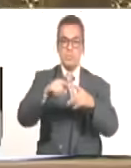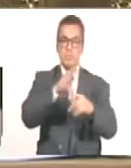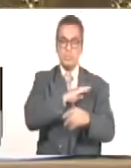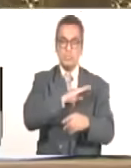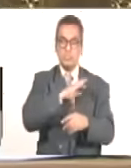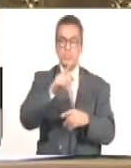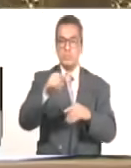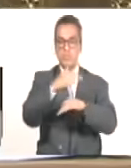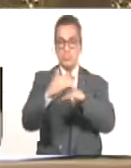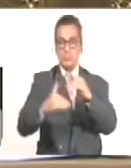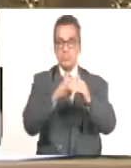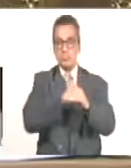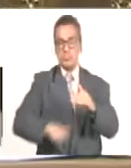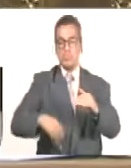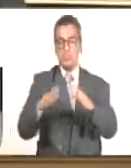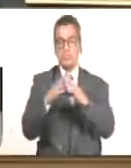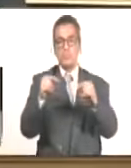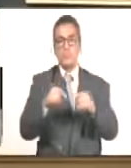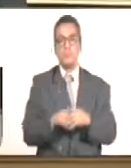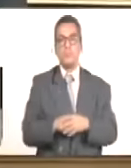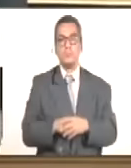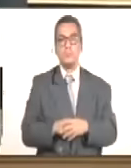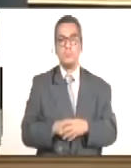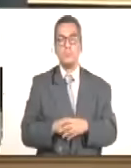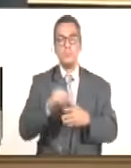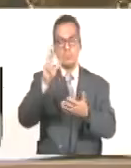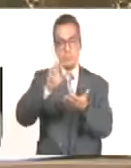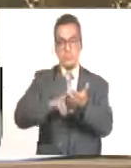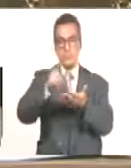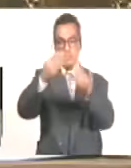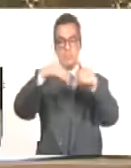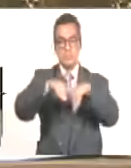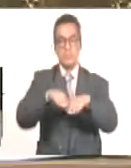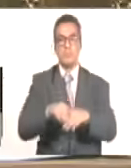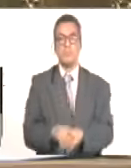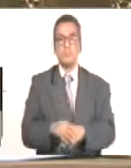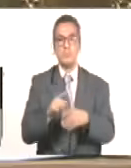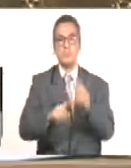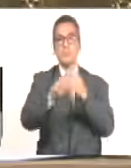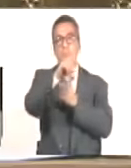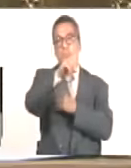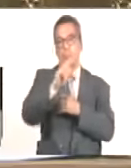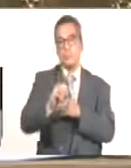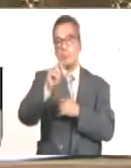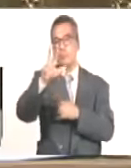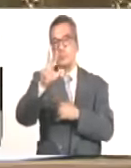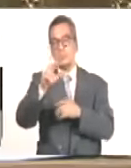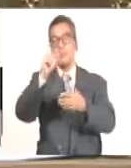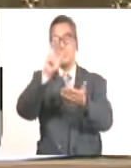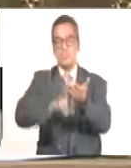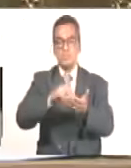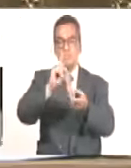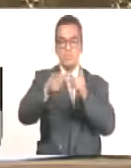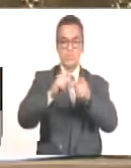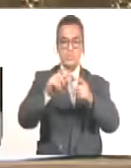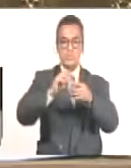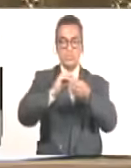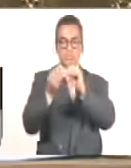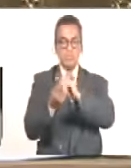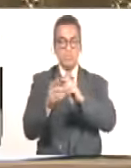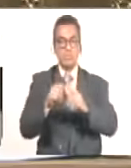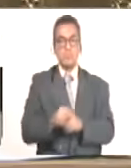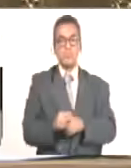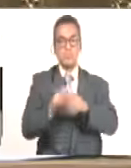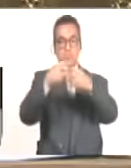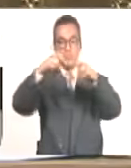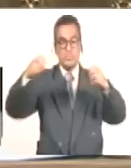Es todo, ciudadano vicepresidente. En consideración, aprobado. Siguiente. 103º, se propone aprobar con modificación la